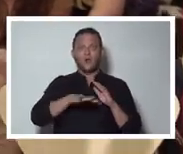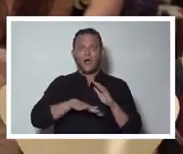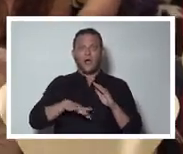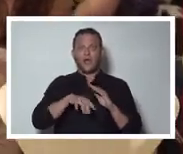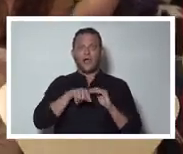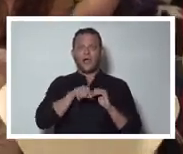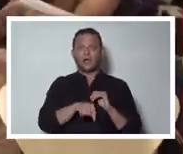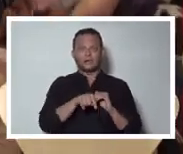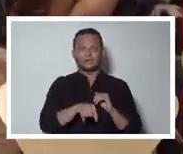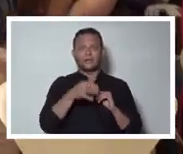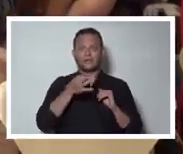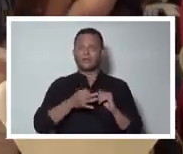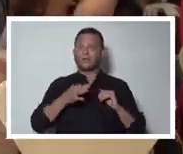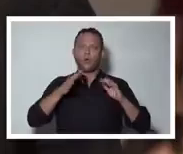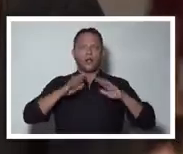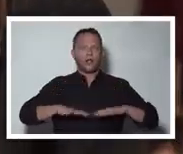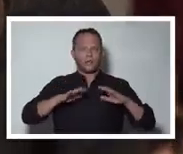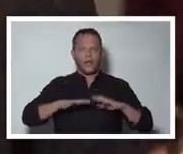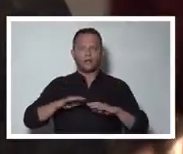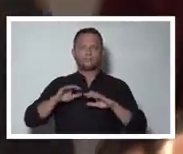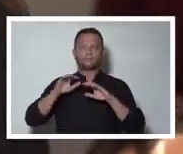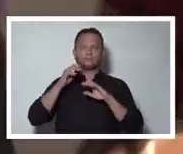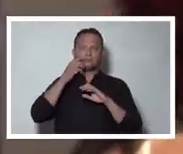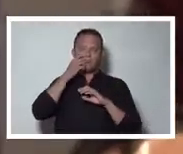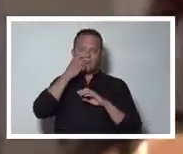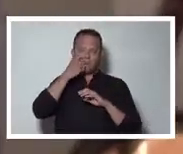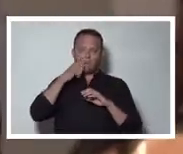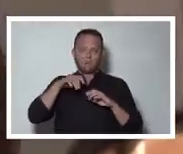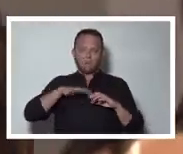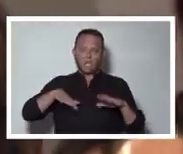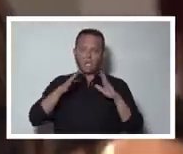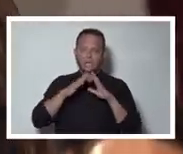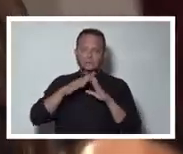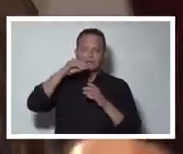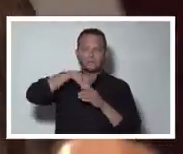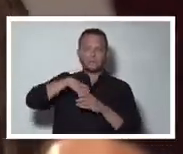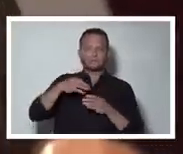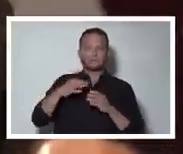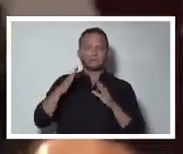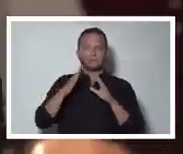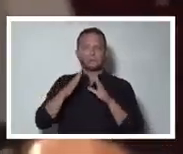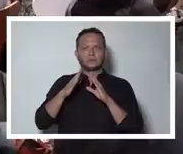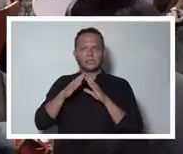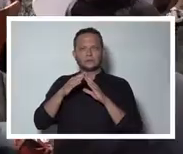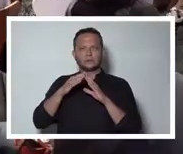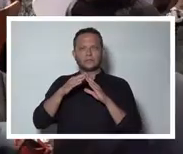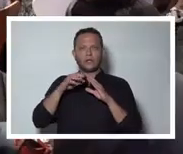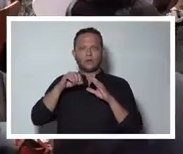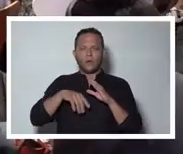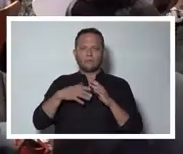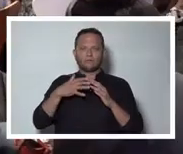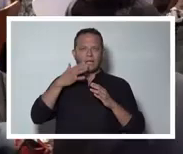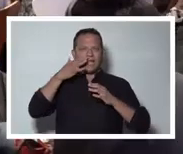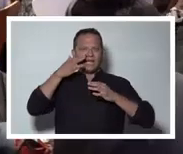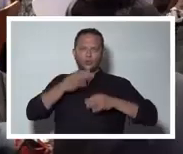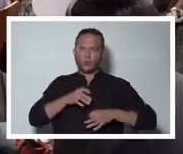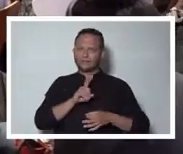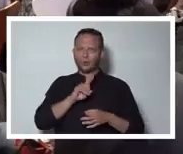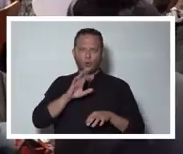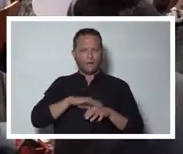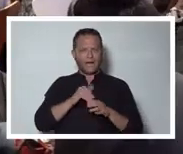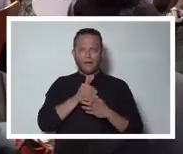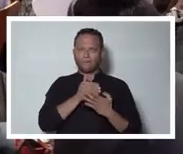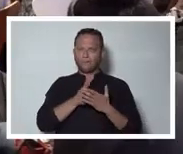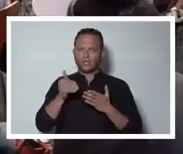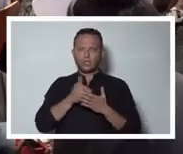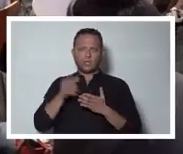teníamos que quedarnos a resguardo era un lugar realmente muy inseguro para millones de mujeres